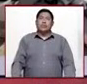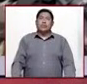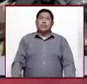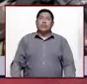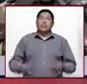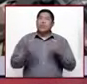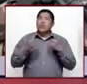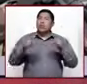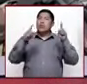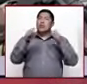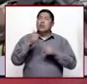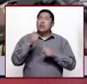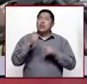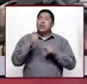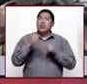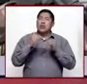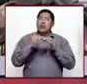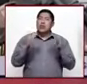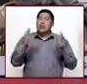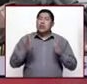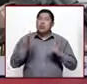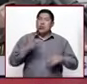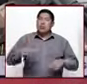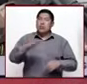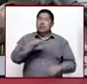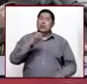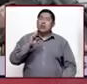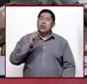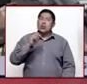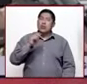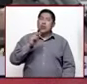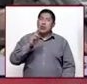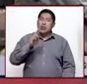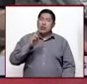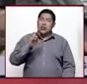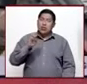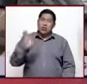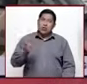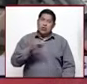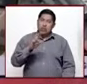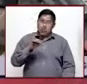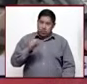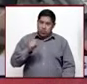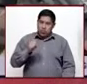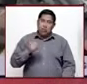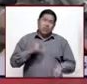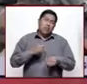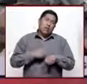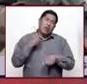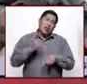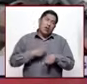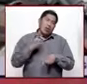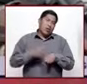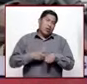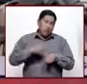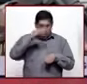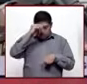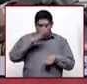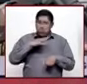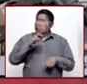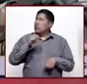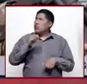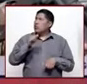Logrado identificar 10 domicilios en la zona de Entre Ríos, lugares en los cuales eran frecuentados por la banda del señor Nabor y del